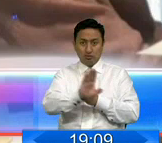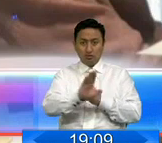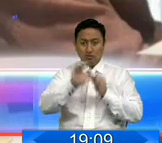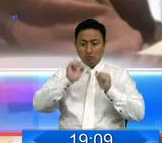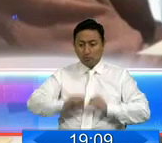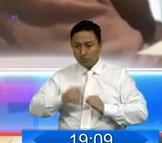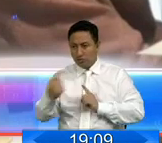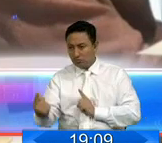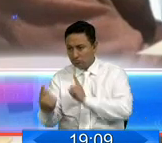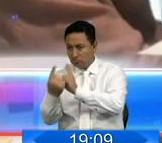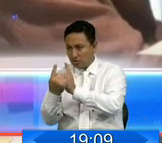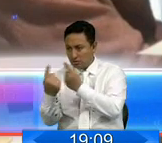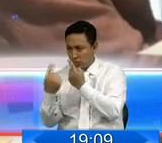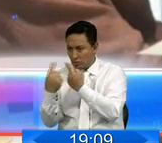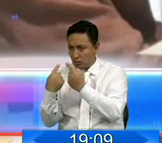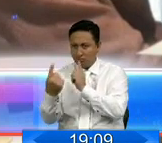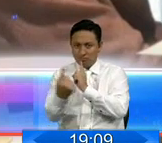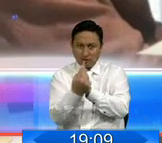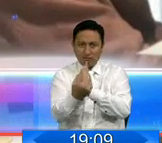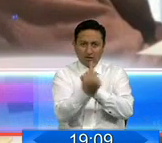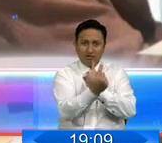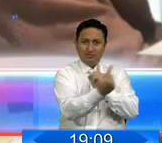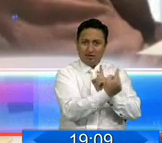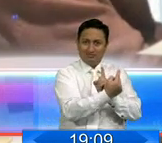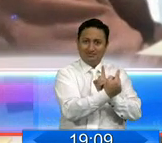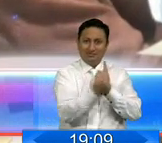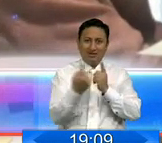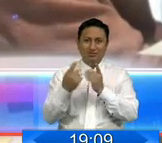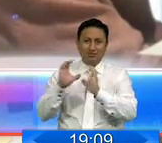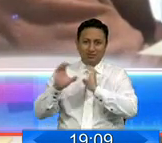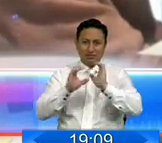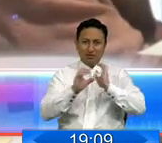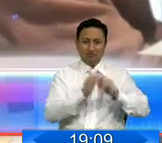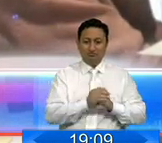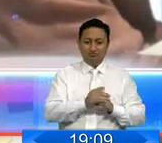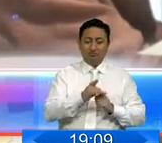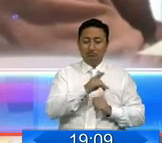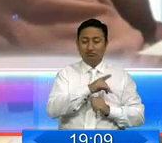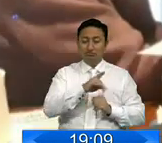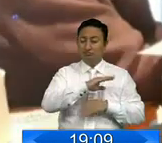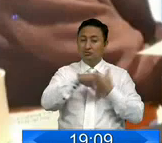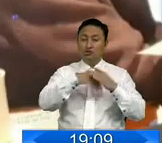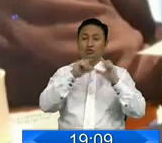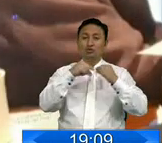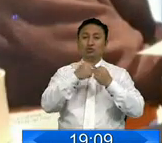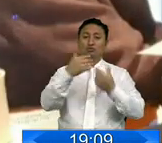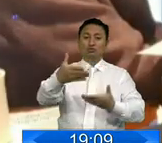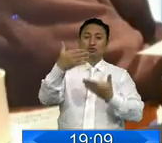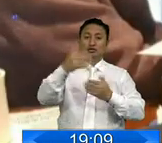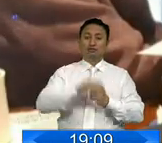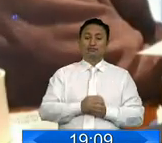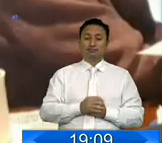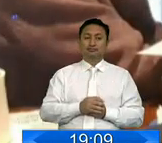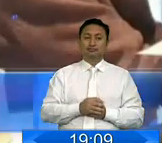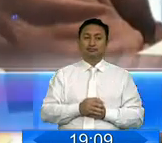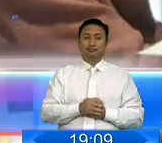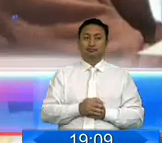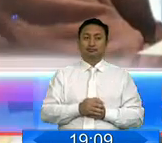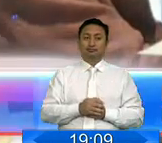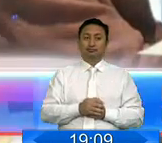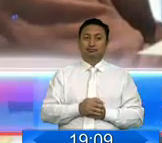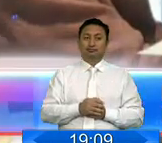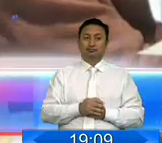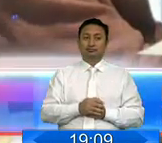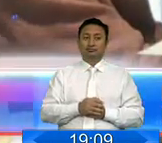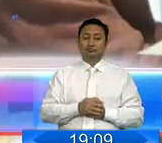una línea directa de comunicación entre los sectores políticos representados en la Asamblea y los sectores políticos que